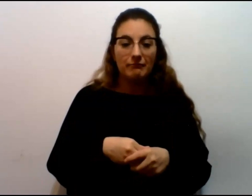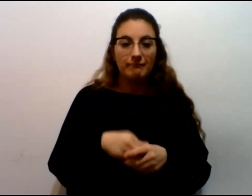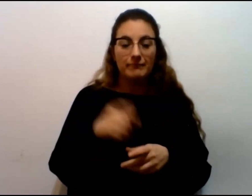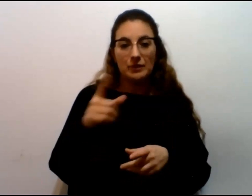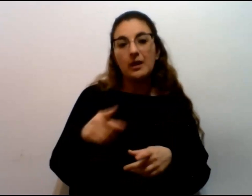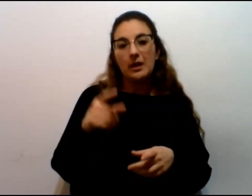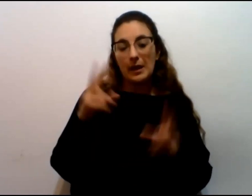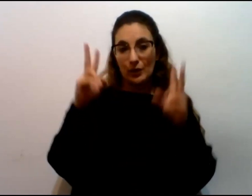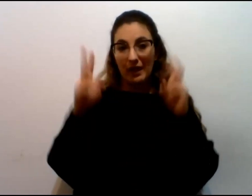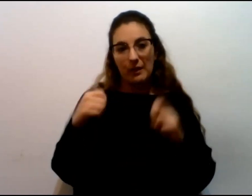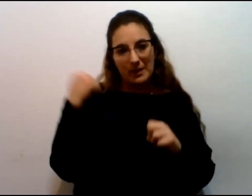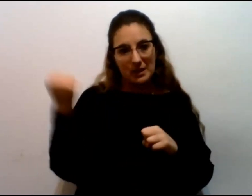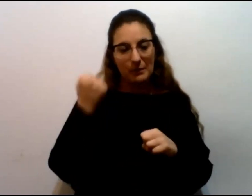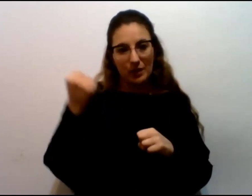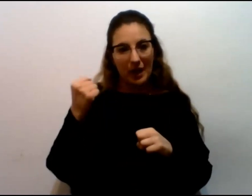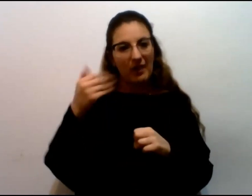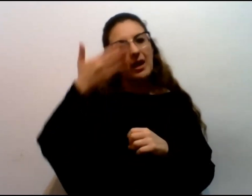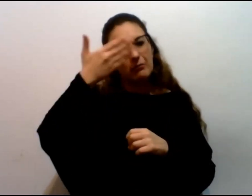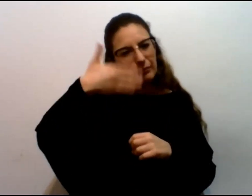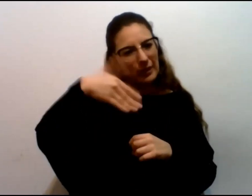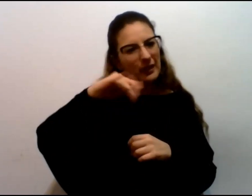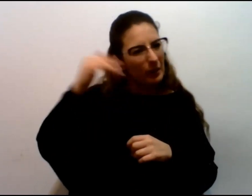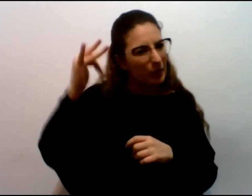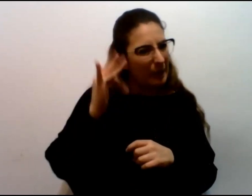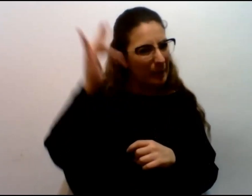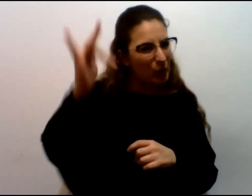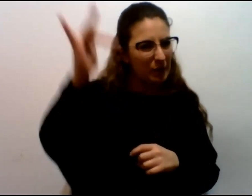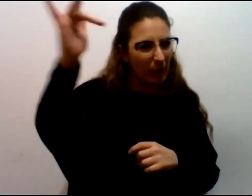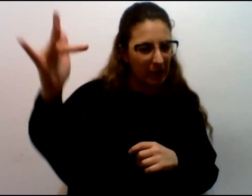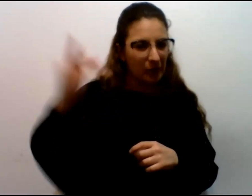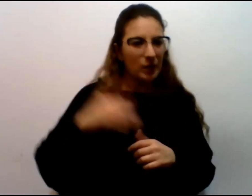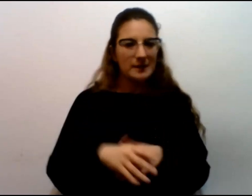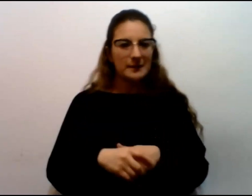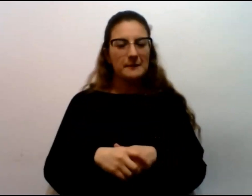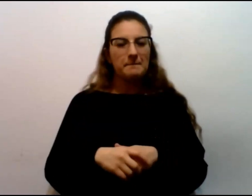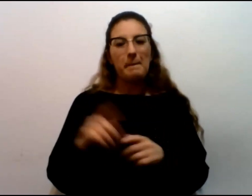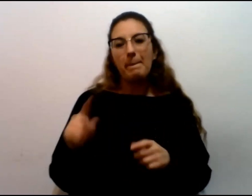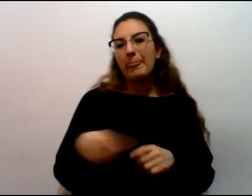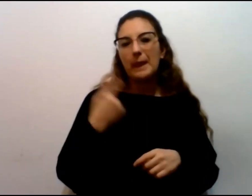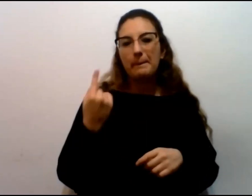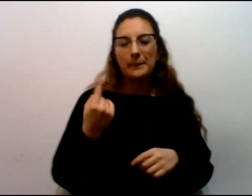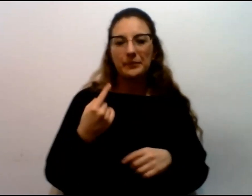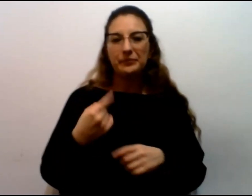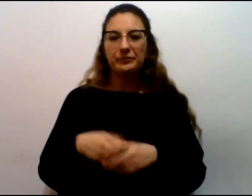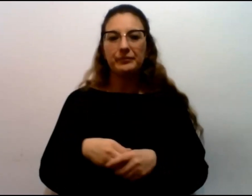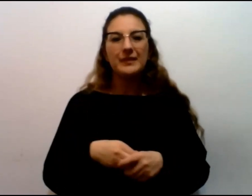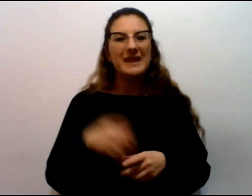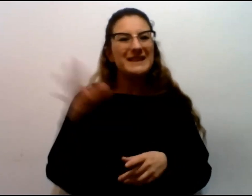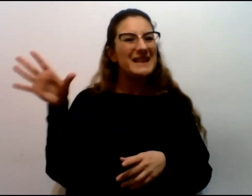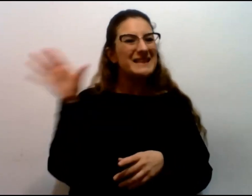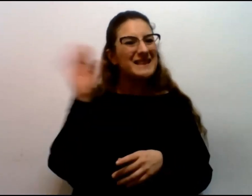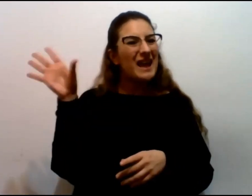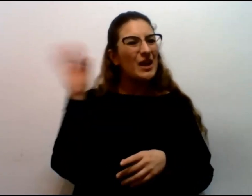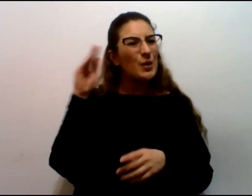las jornadas Que se van a dar En realidad Como les expliqué Al principio Se escucha Al